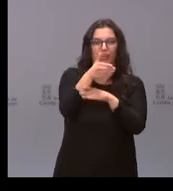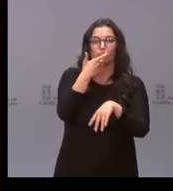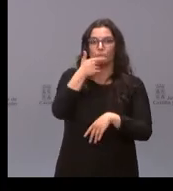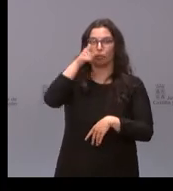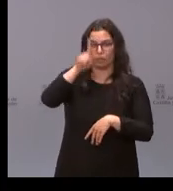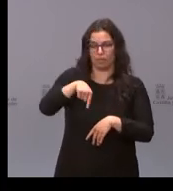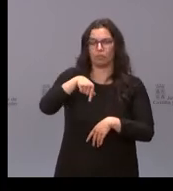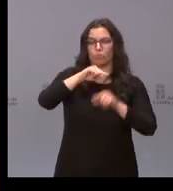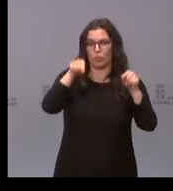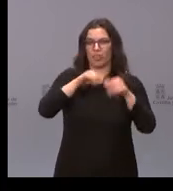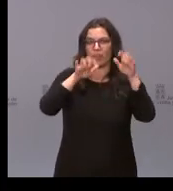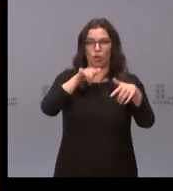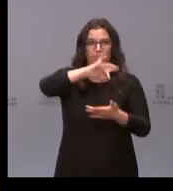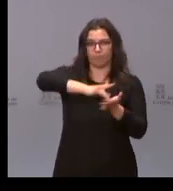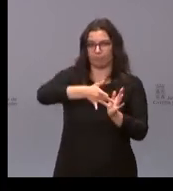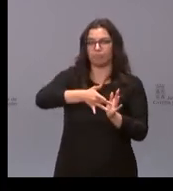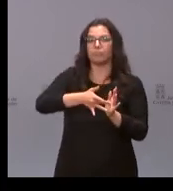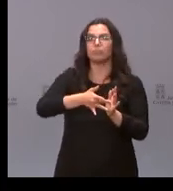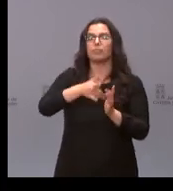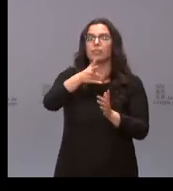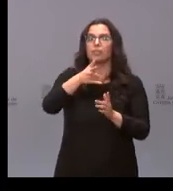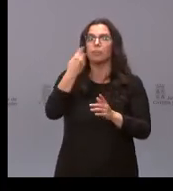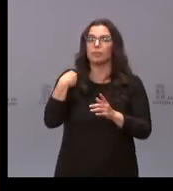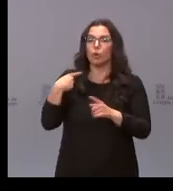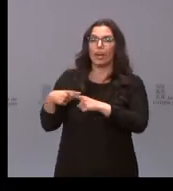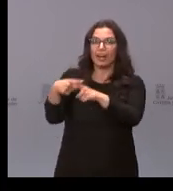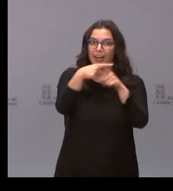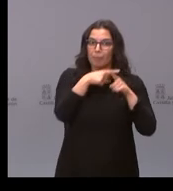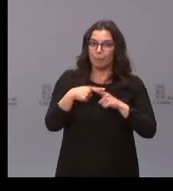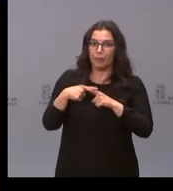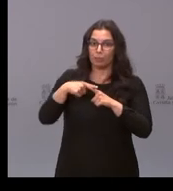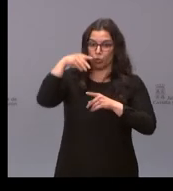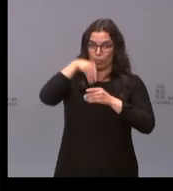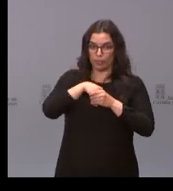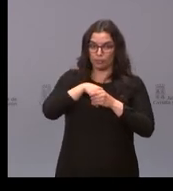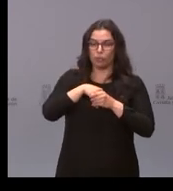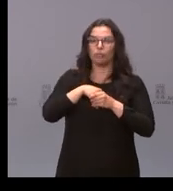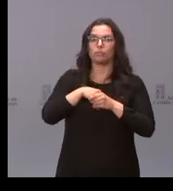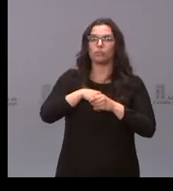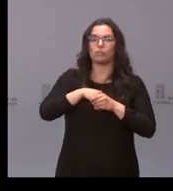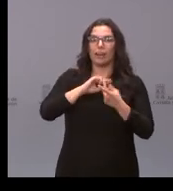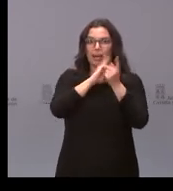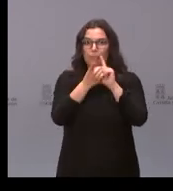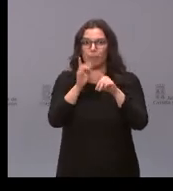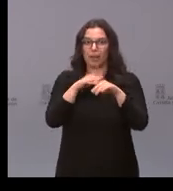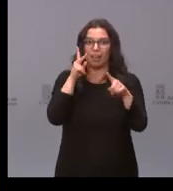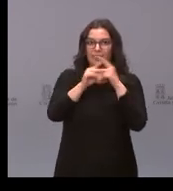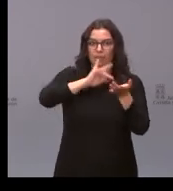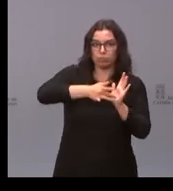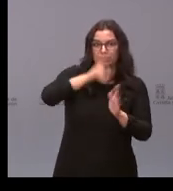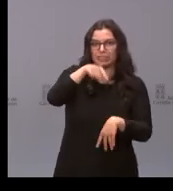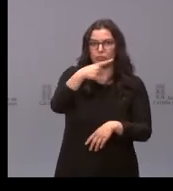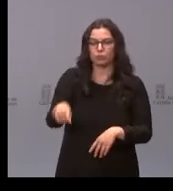también es la provincia de león' si van a hacer una variación en el número de vacunas que llegan hasta la provincia para que esto no vuelva a suceder muchas